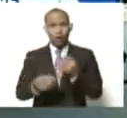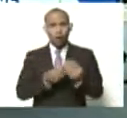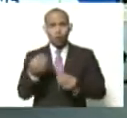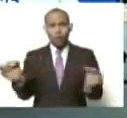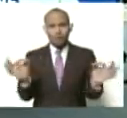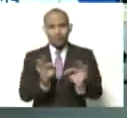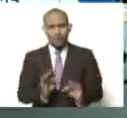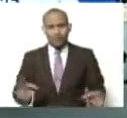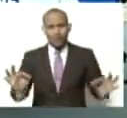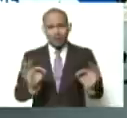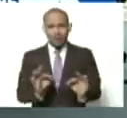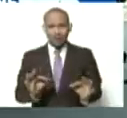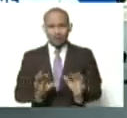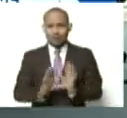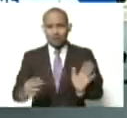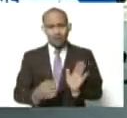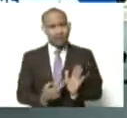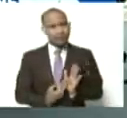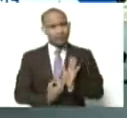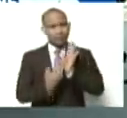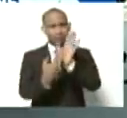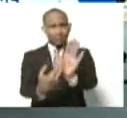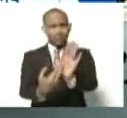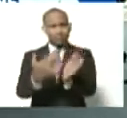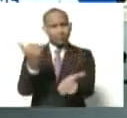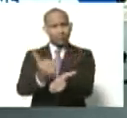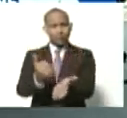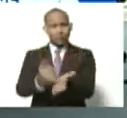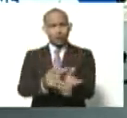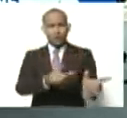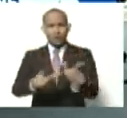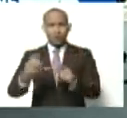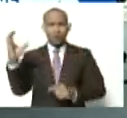Ya está demostrado con plena prueba en Colombia